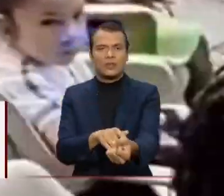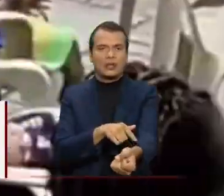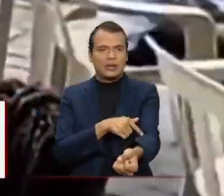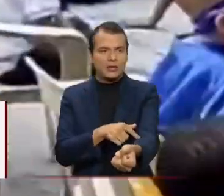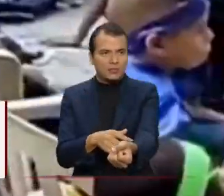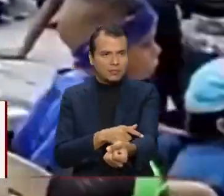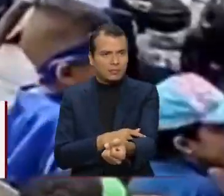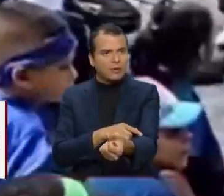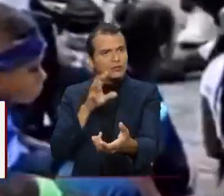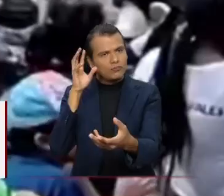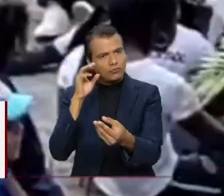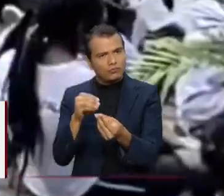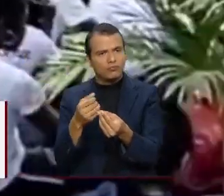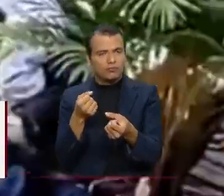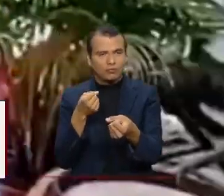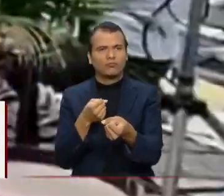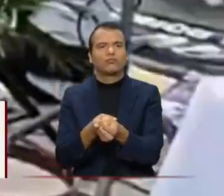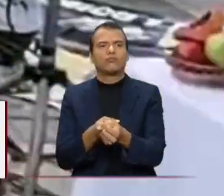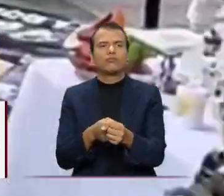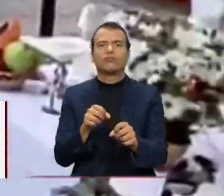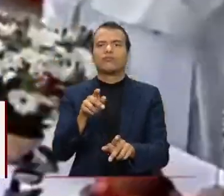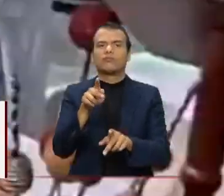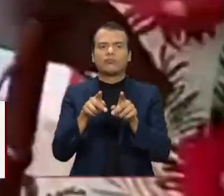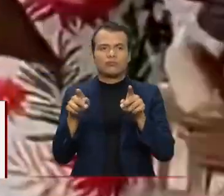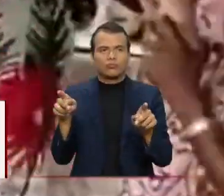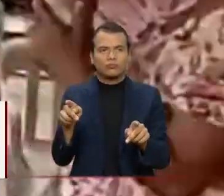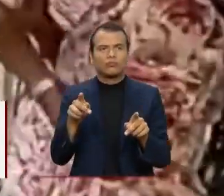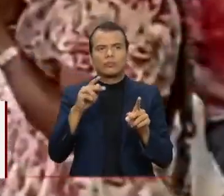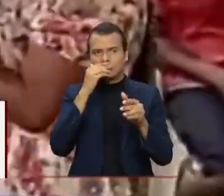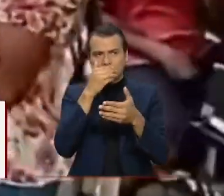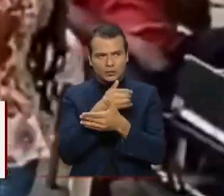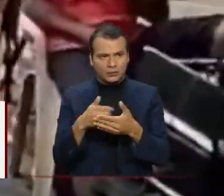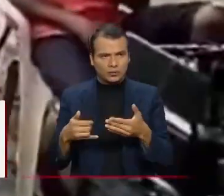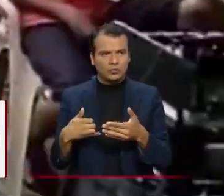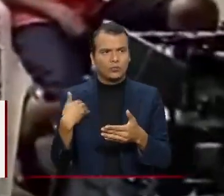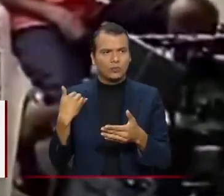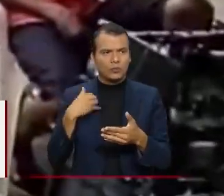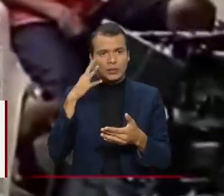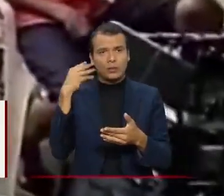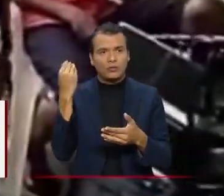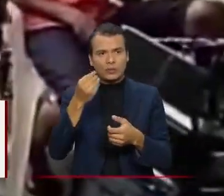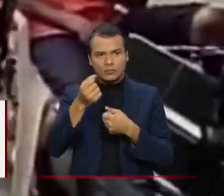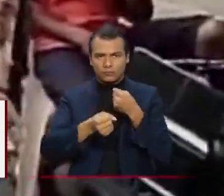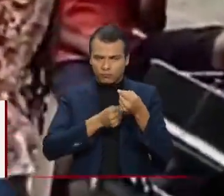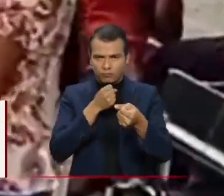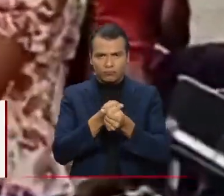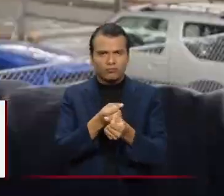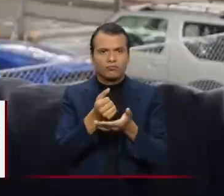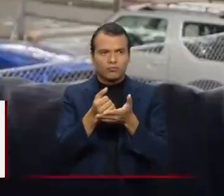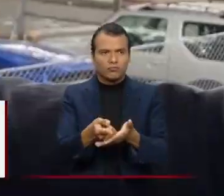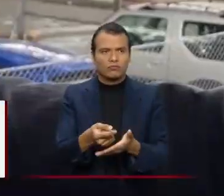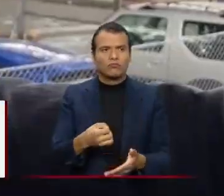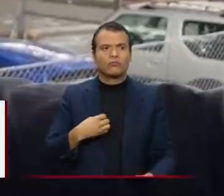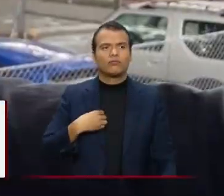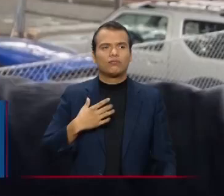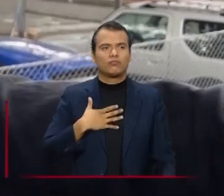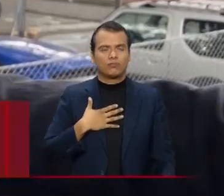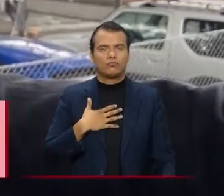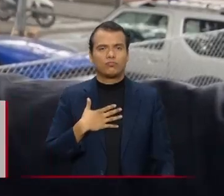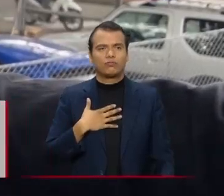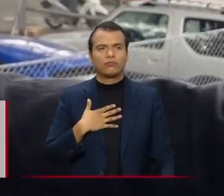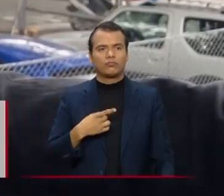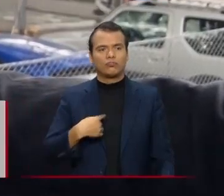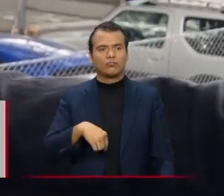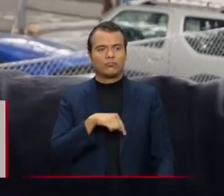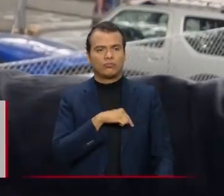buscan brindarles alternativas de superación a niñas, niños y adolescentes. Decidimos crear la Fundación